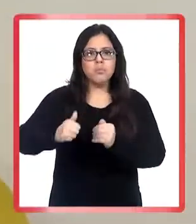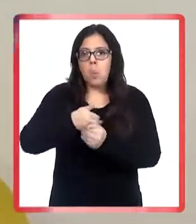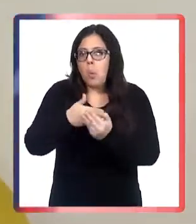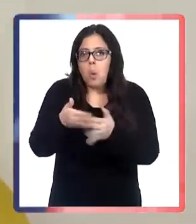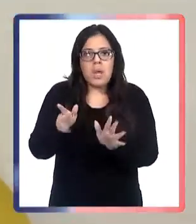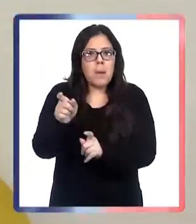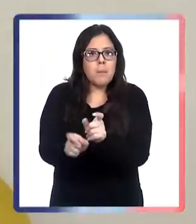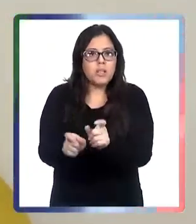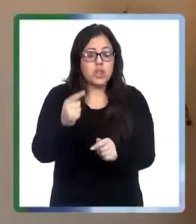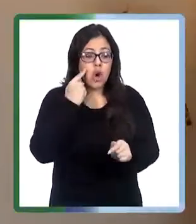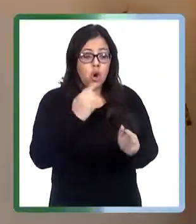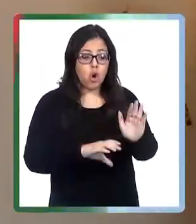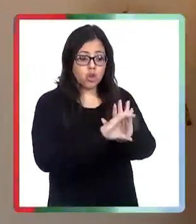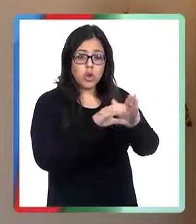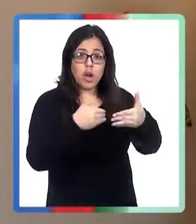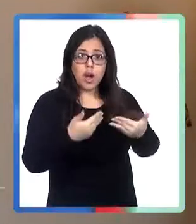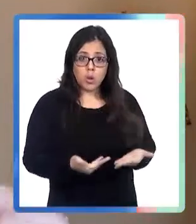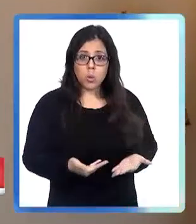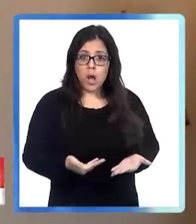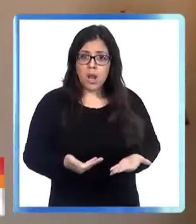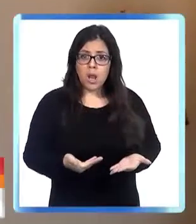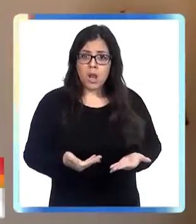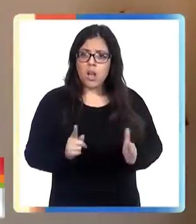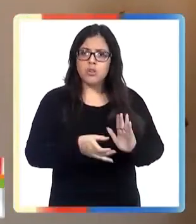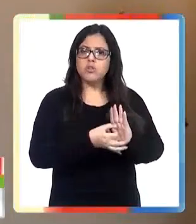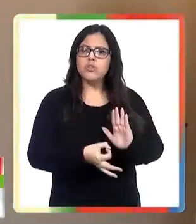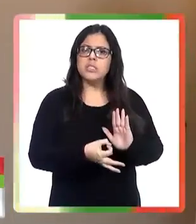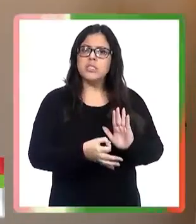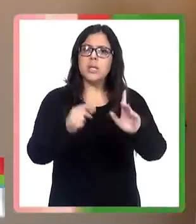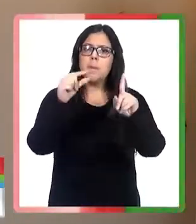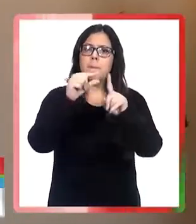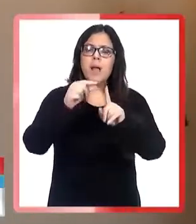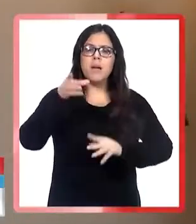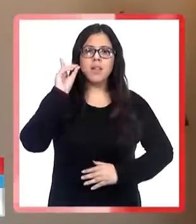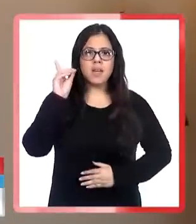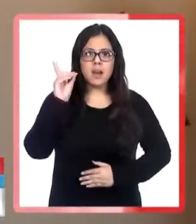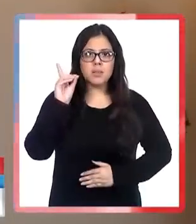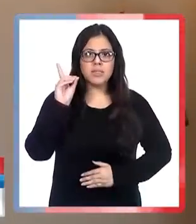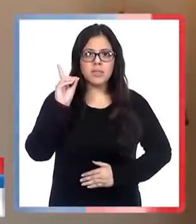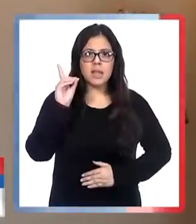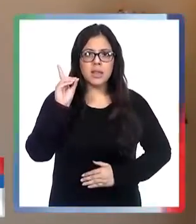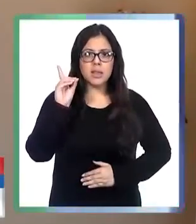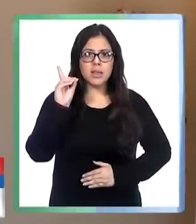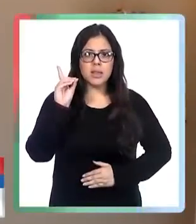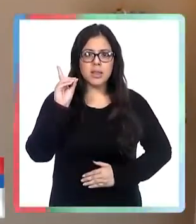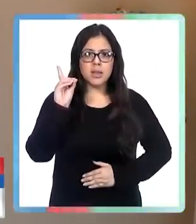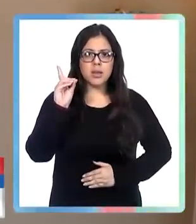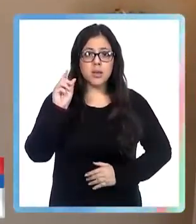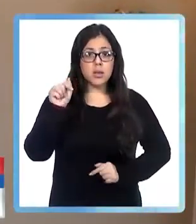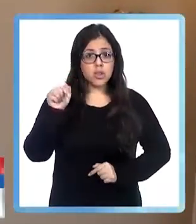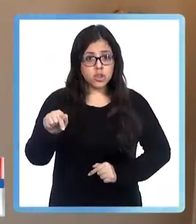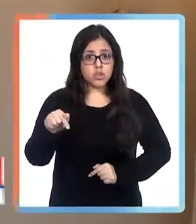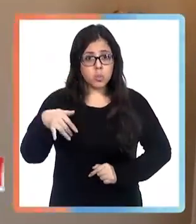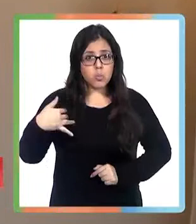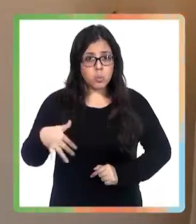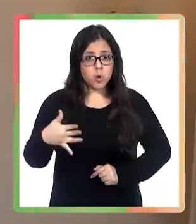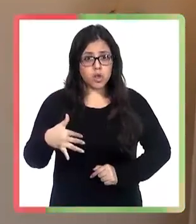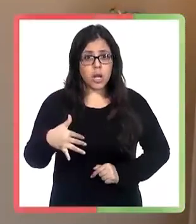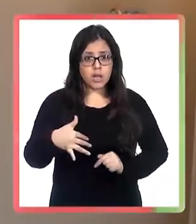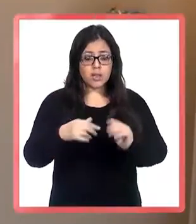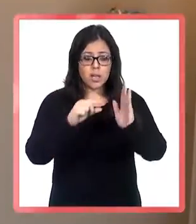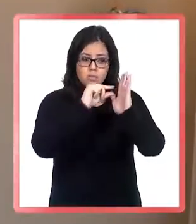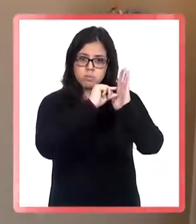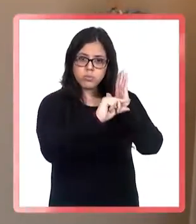como cualquier otra persona. La Constitución actual que nos rige no menciona la palabra discapacidad en ningún momento y es